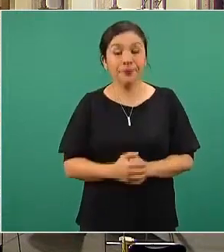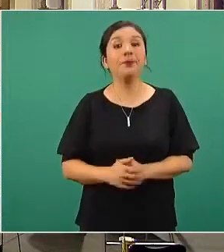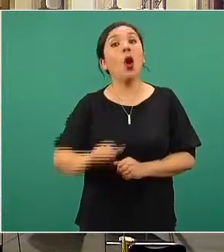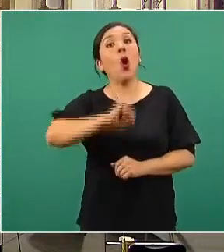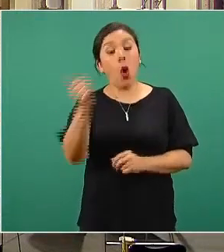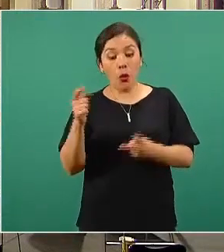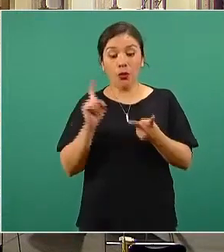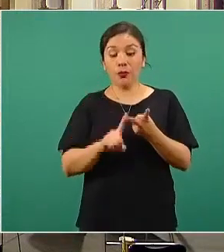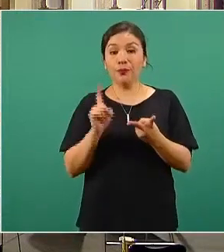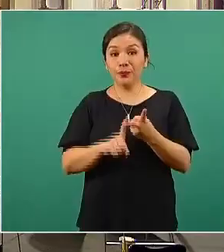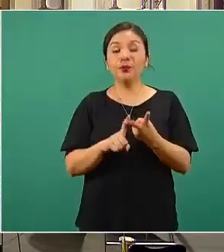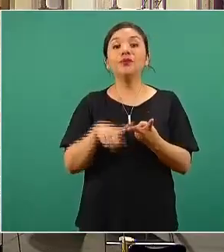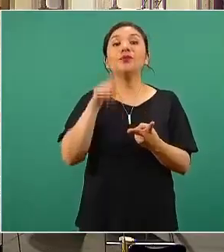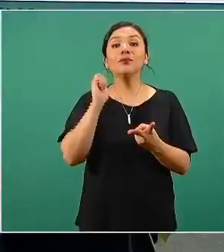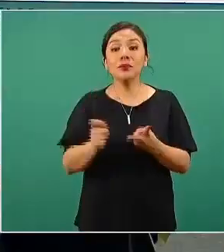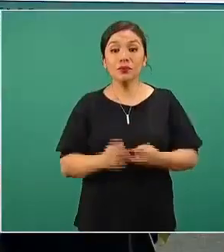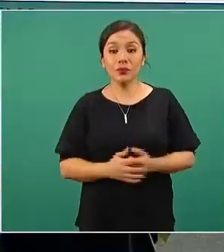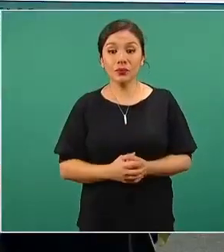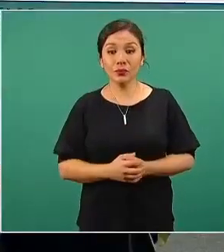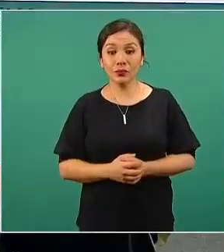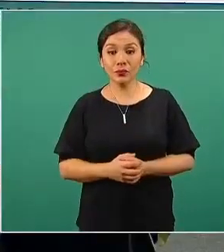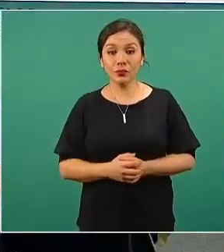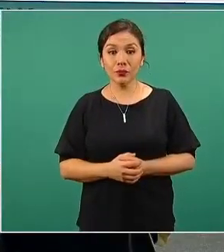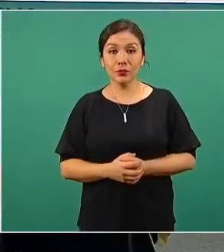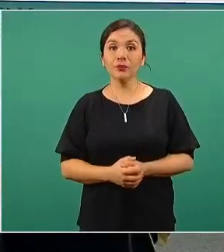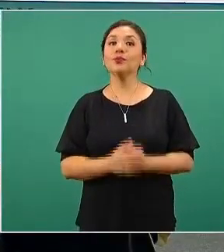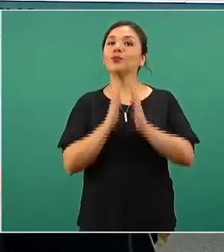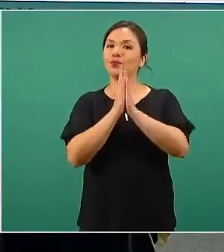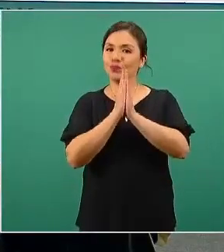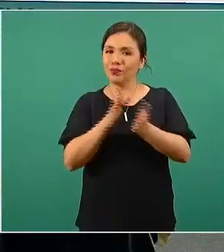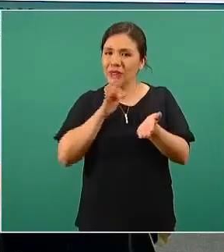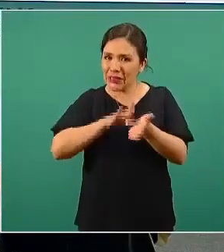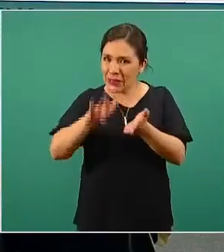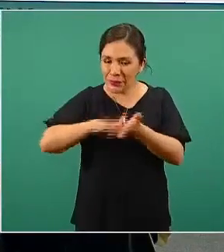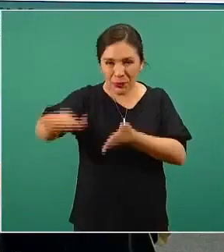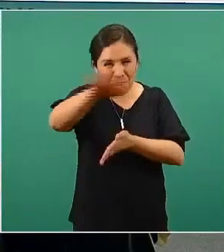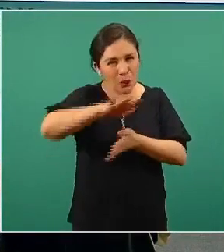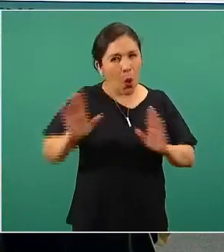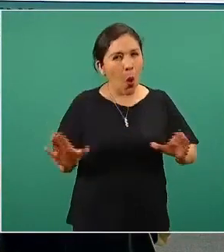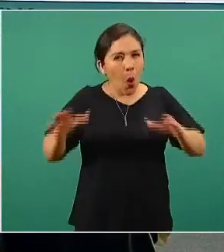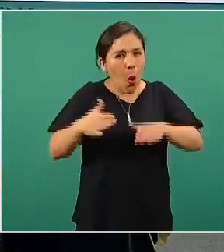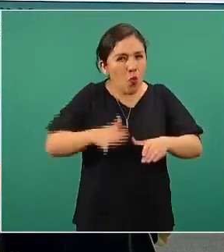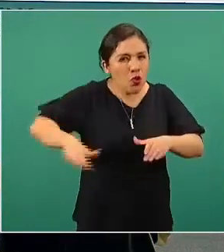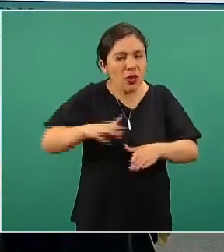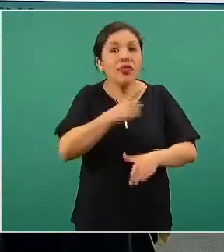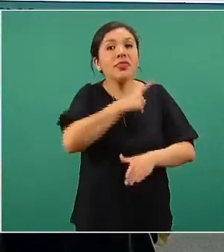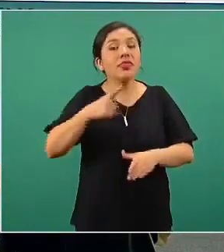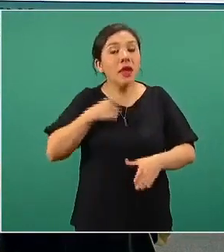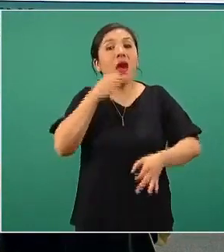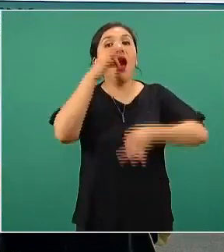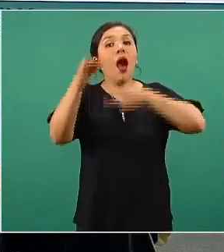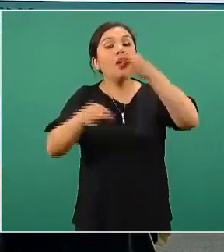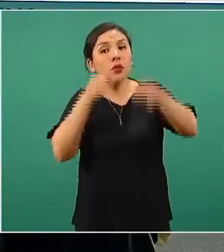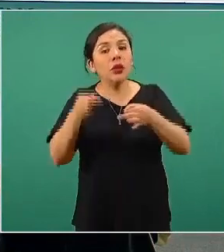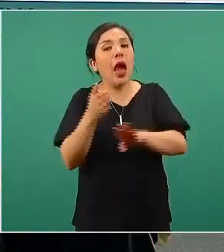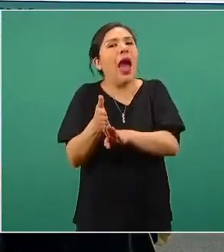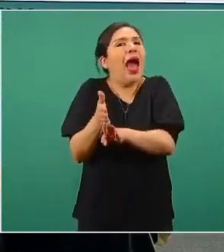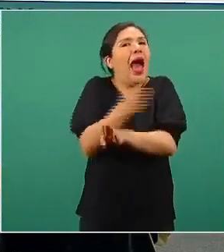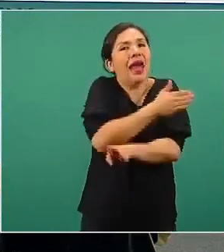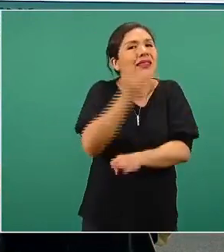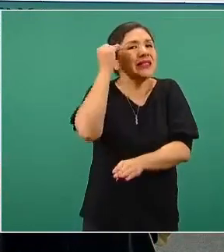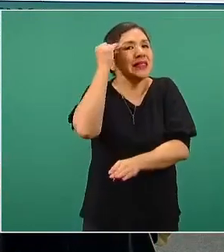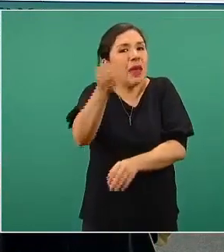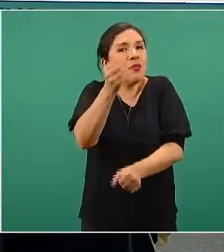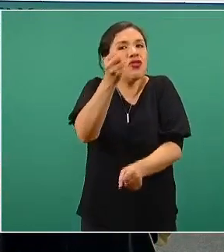elemento adicional es que, y esto pedimos el apoyo de las comunidades, se anunciará con mayor